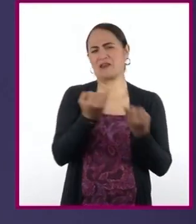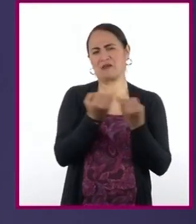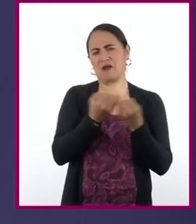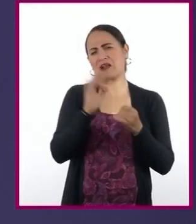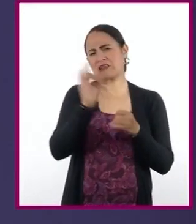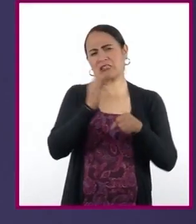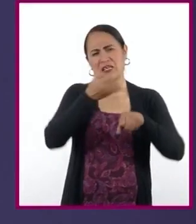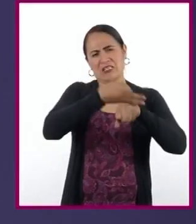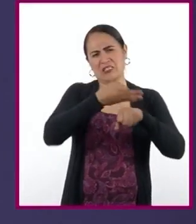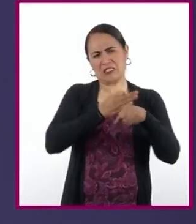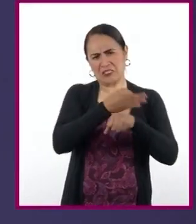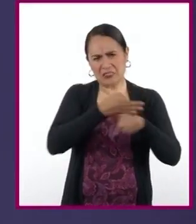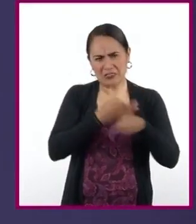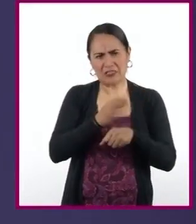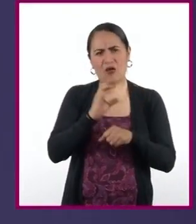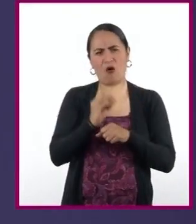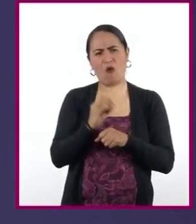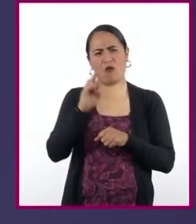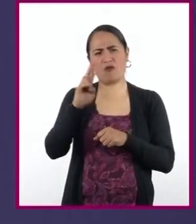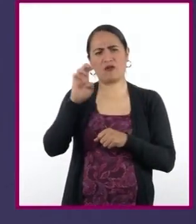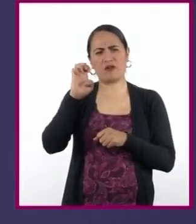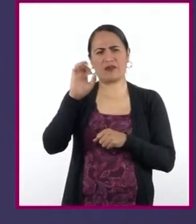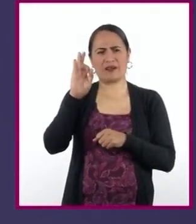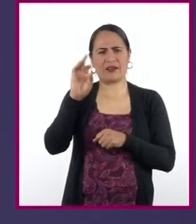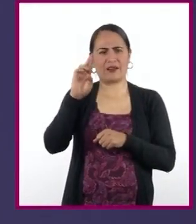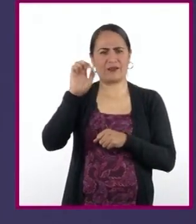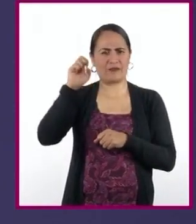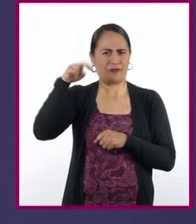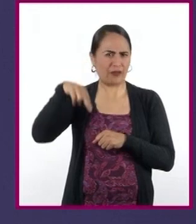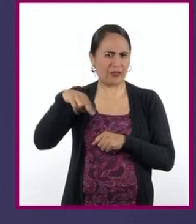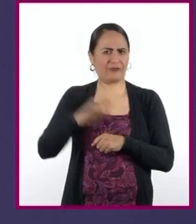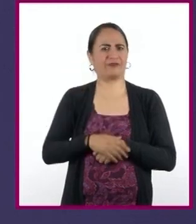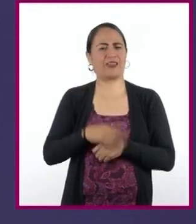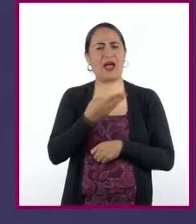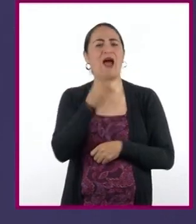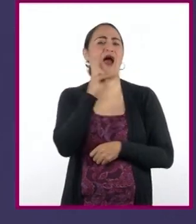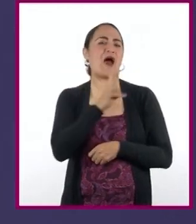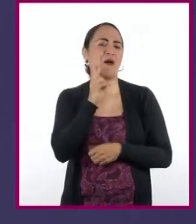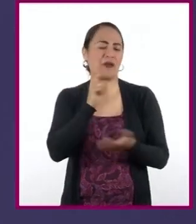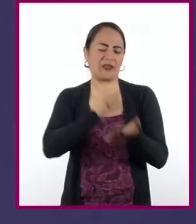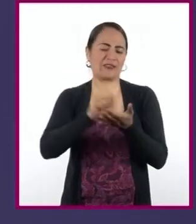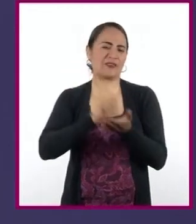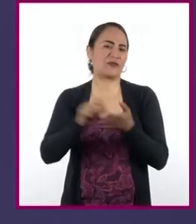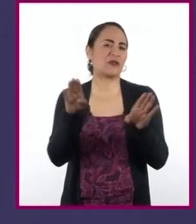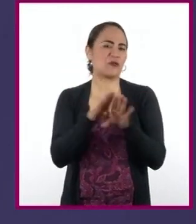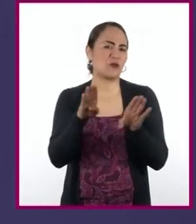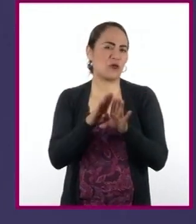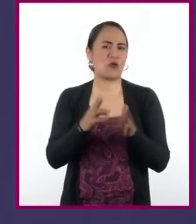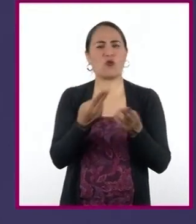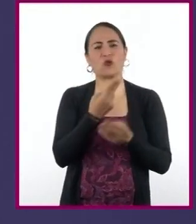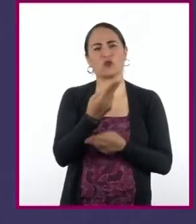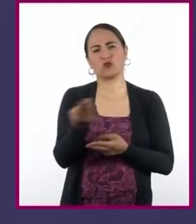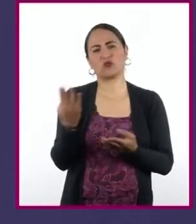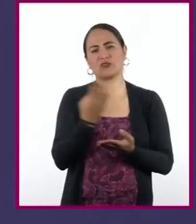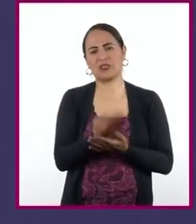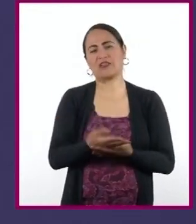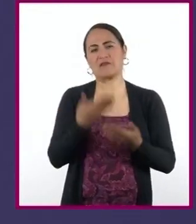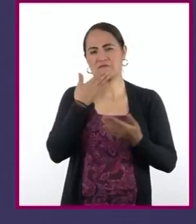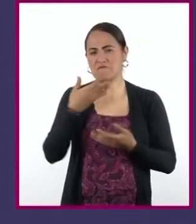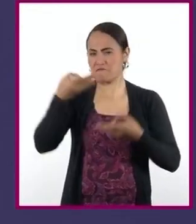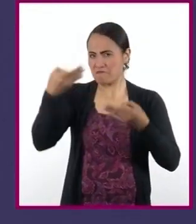chiste o un refrán. Será muy interesante ver cómo lo escriben, usando diferentes grados de